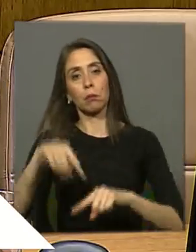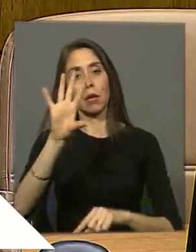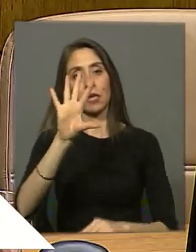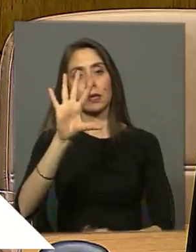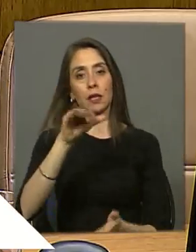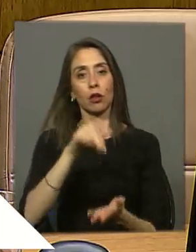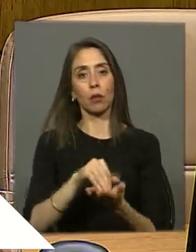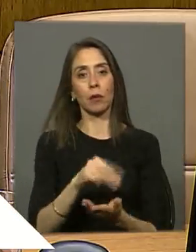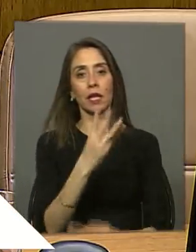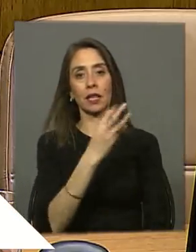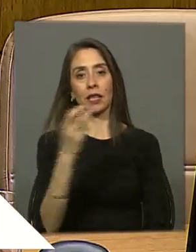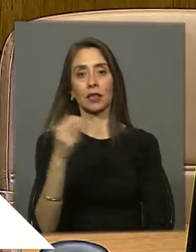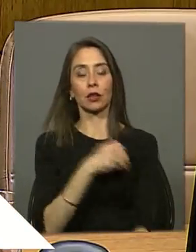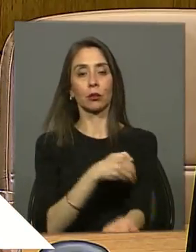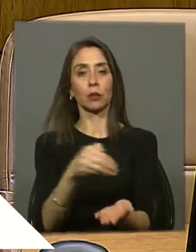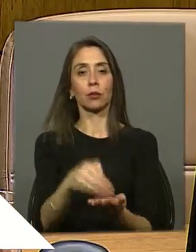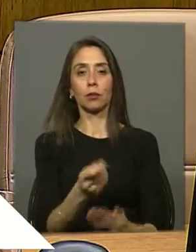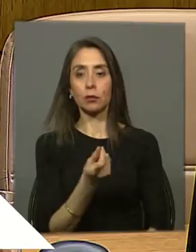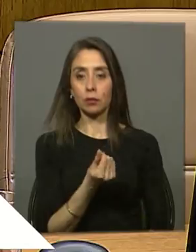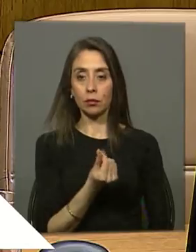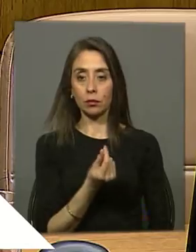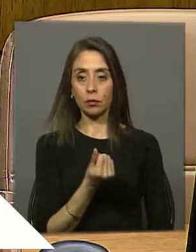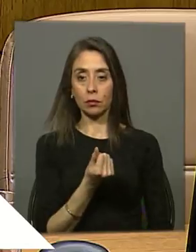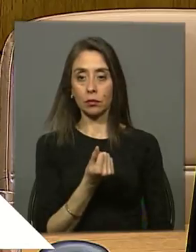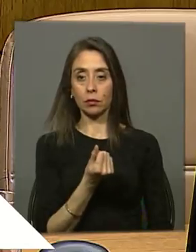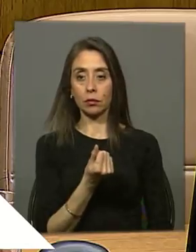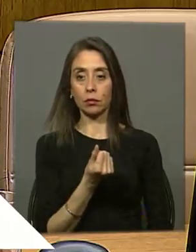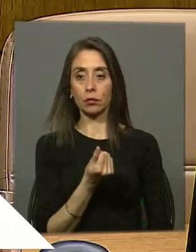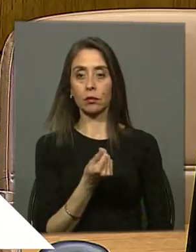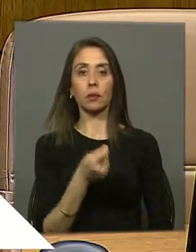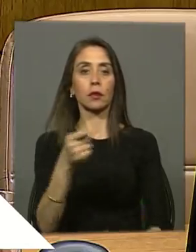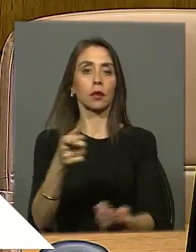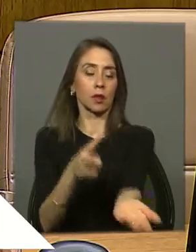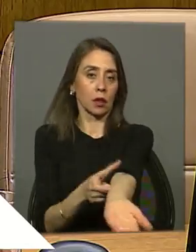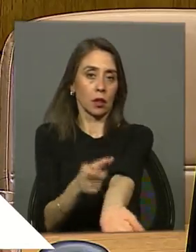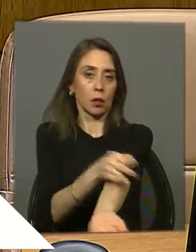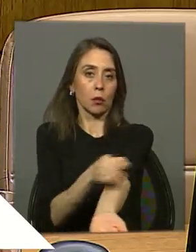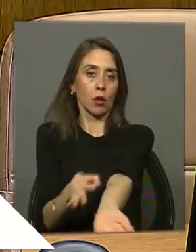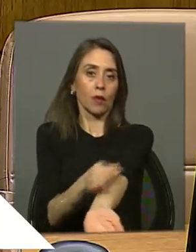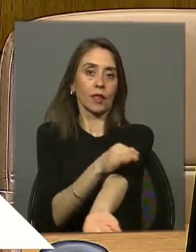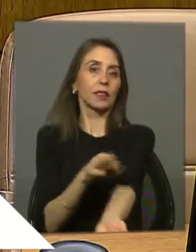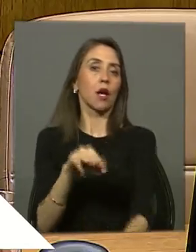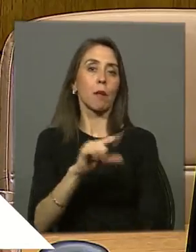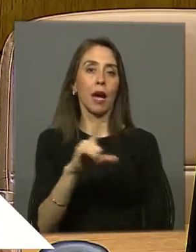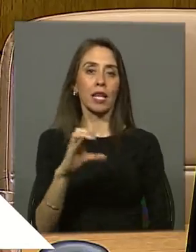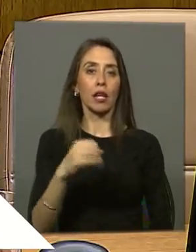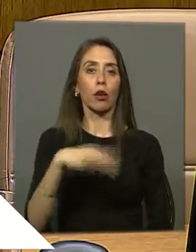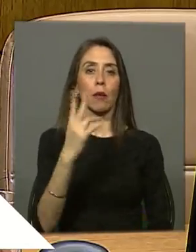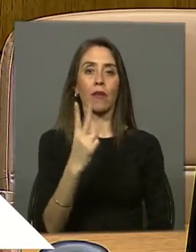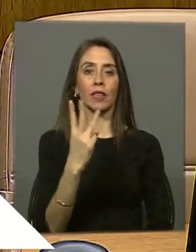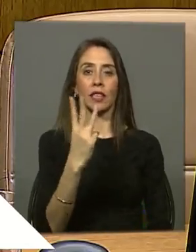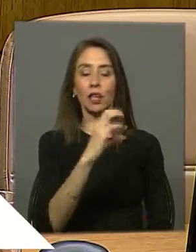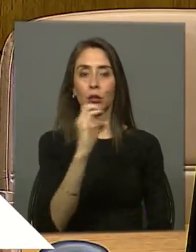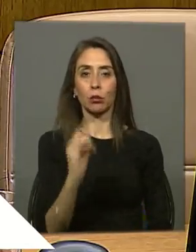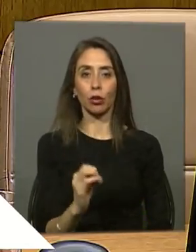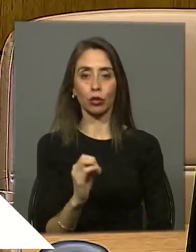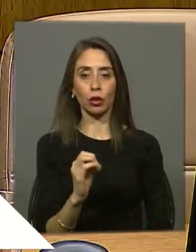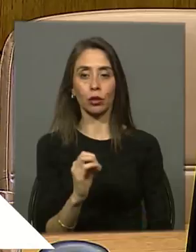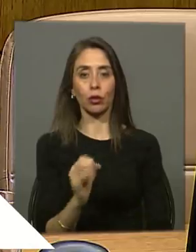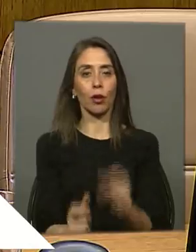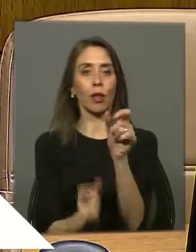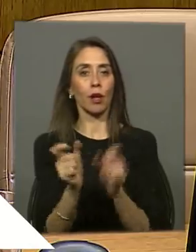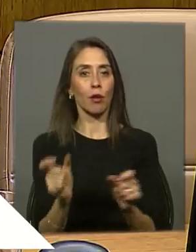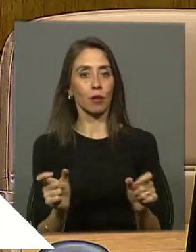.300 millones de pesos a la provincia de Mayeco que representa más del 23% de la